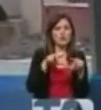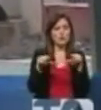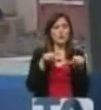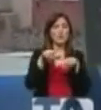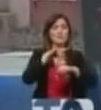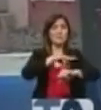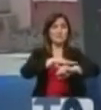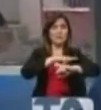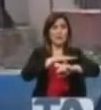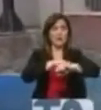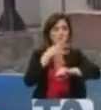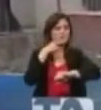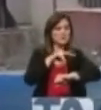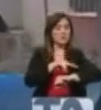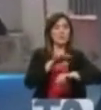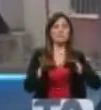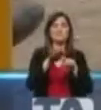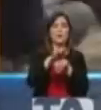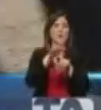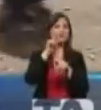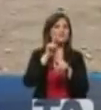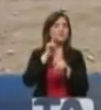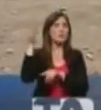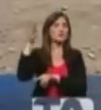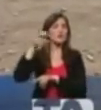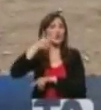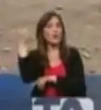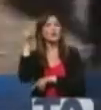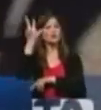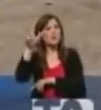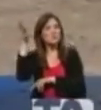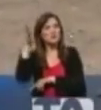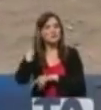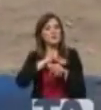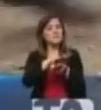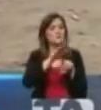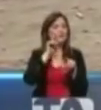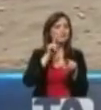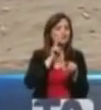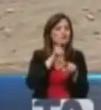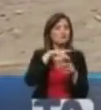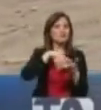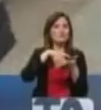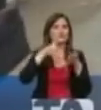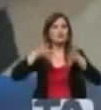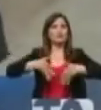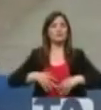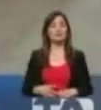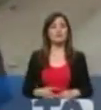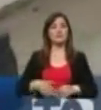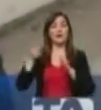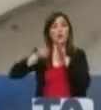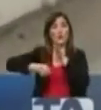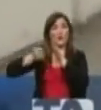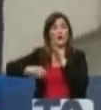reconocimiento, sobre todo en los baños donde presuntamente Magallanes y otros 3 profesores abusaban sexualmente de estudiantes. Pero el abogado